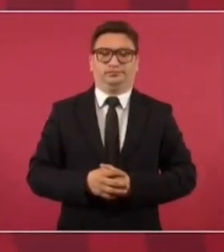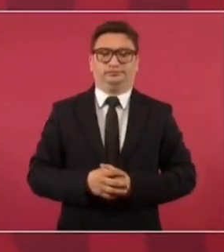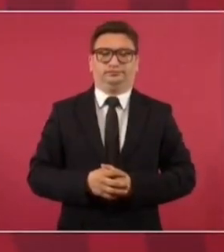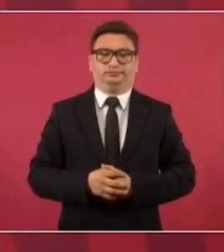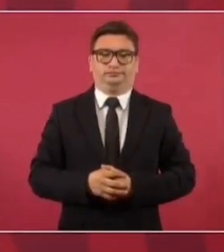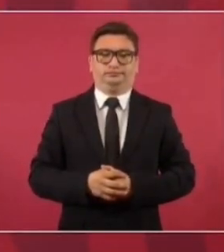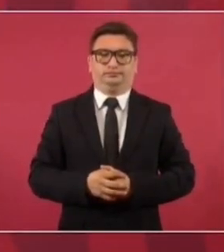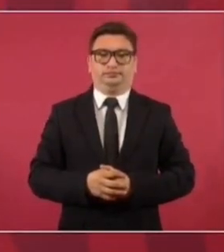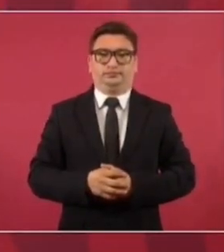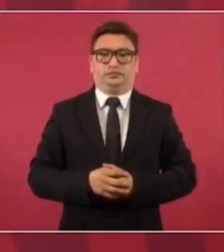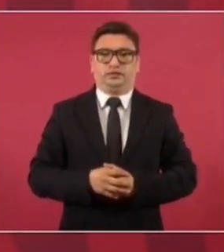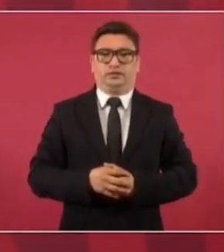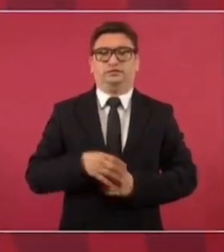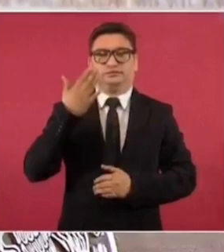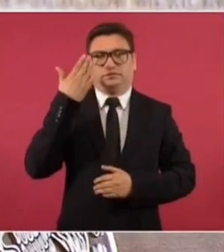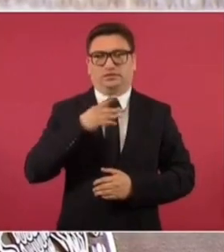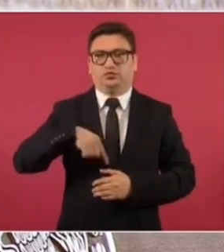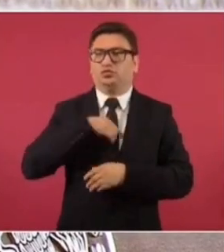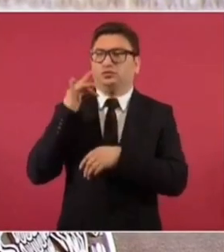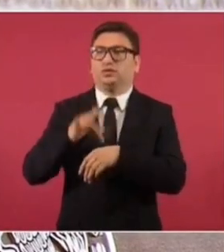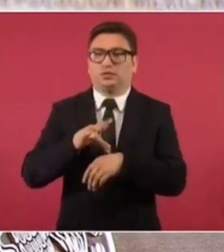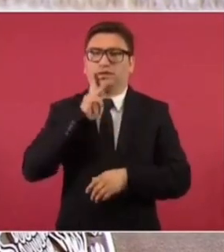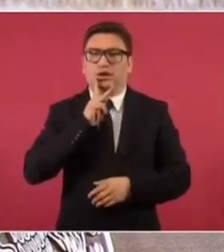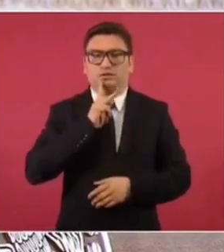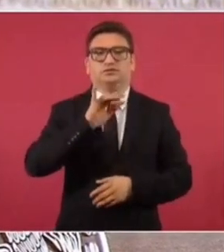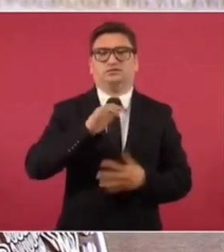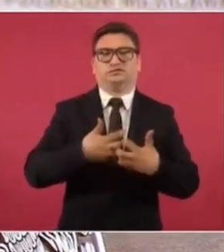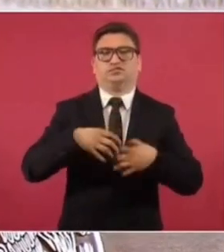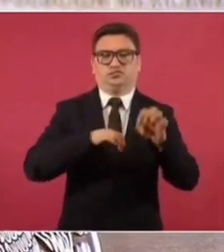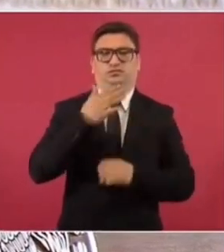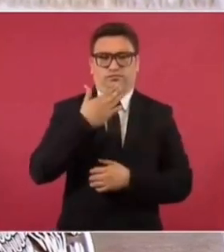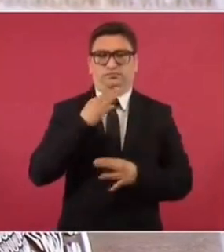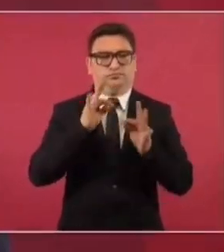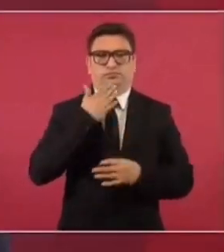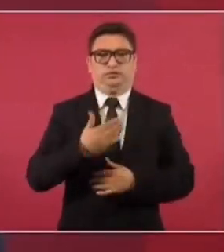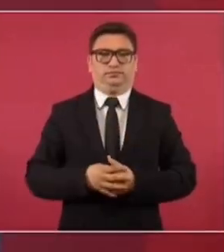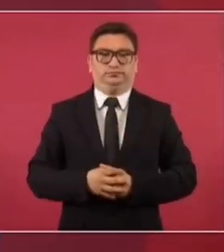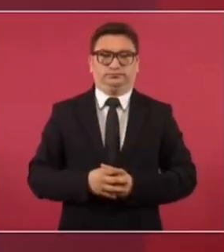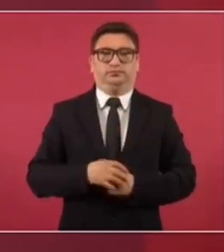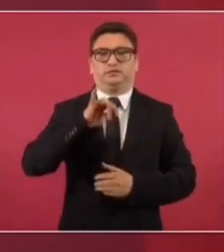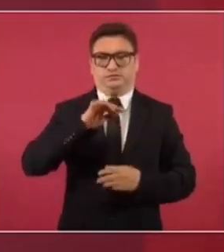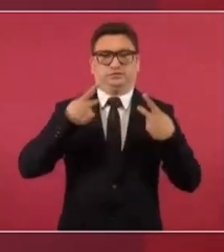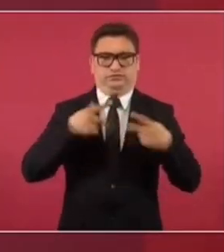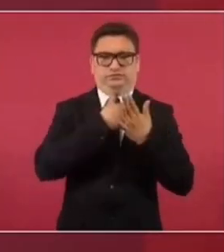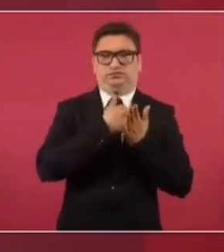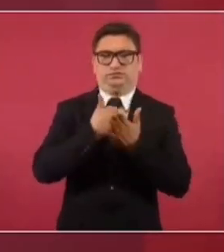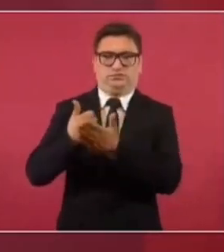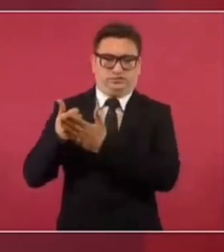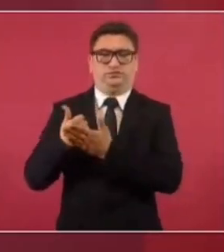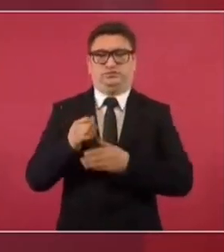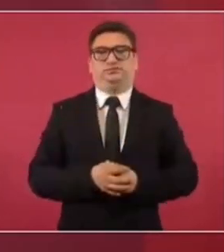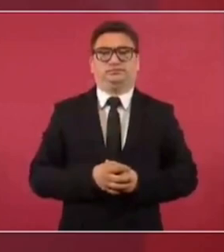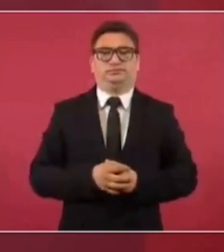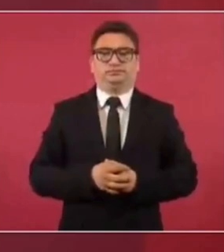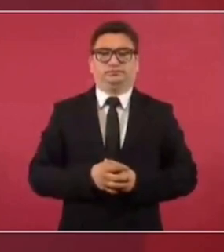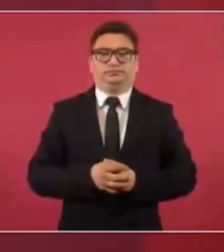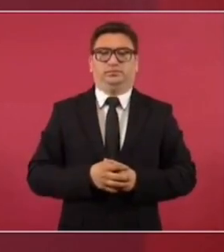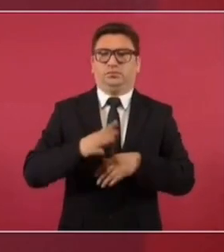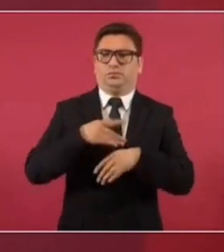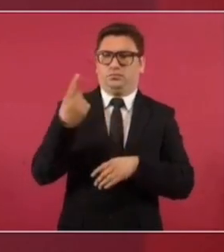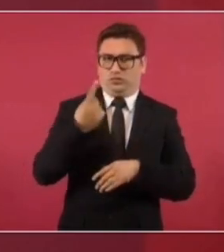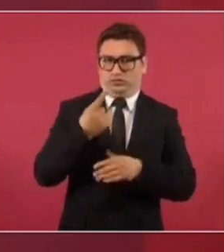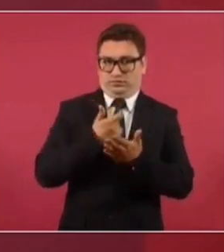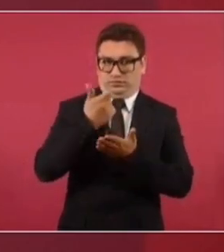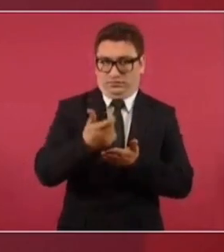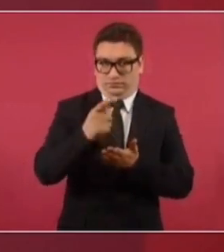Lo que se probó es que funciona el servicio. Muy bien, que le ayuda a la gente, no solo porque